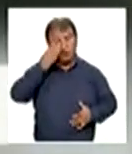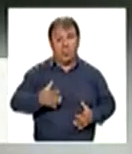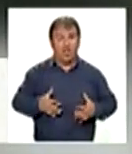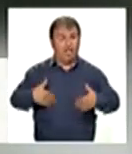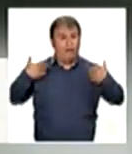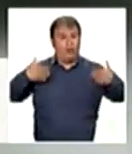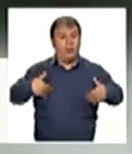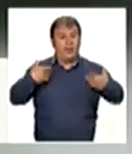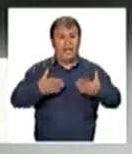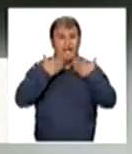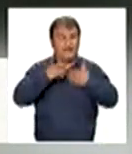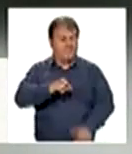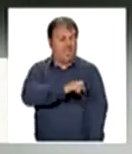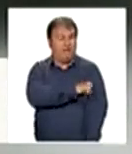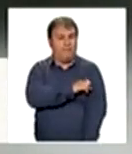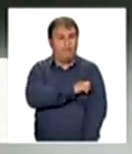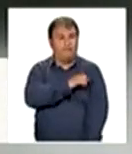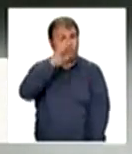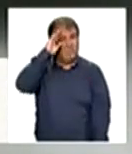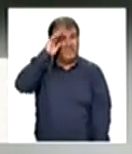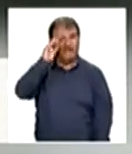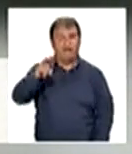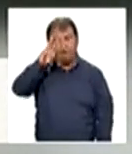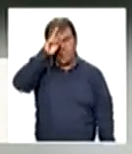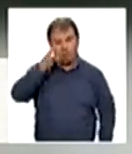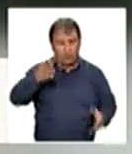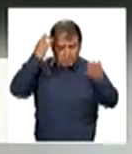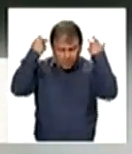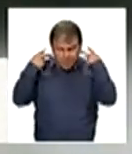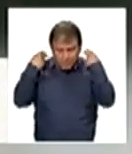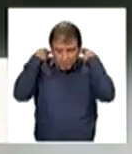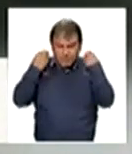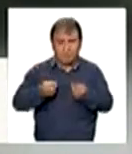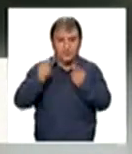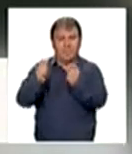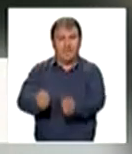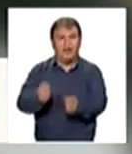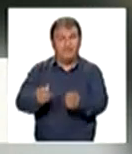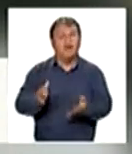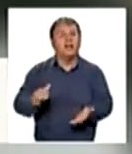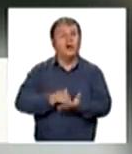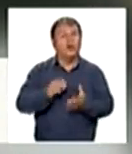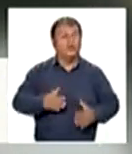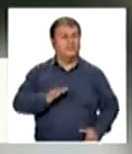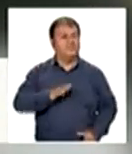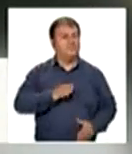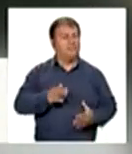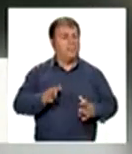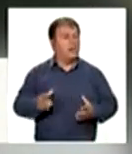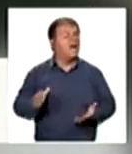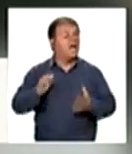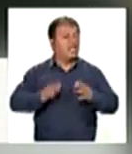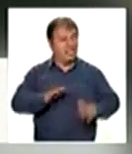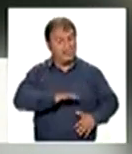porque gracias a la Policía Nacional del Perú puedo donar lo que es mi cabello para una noble causa que es el cáncer, para niños, jóvenes,